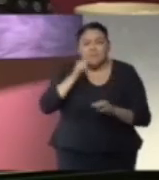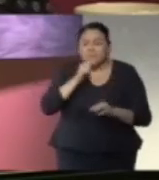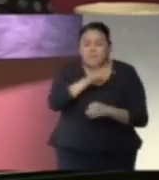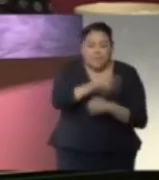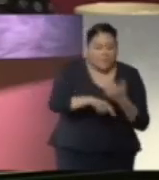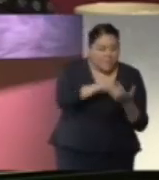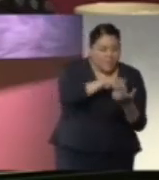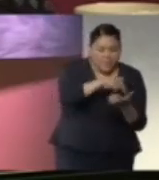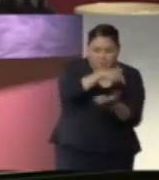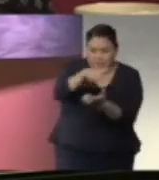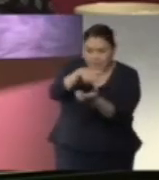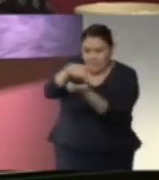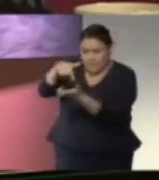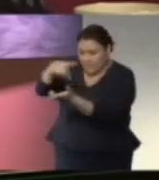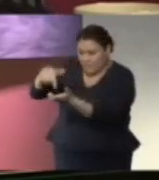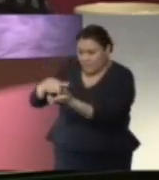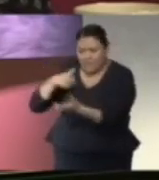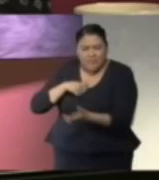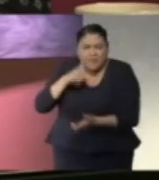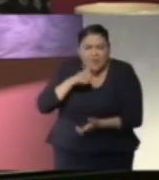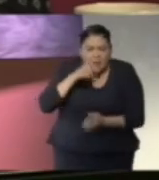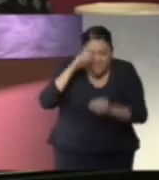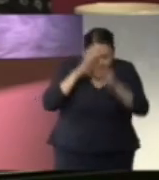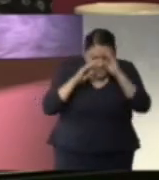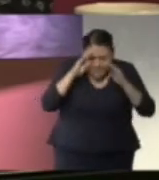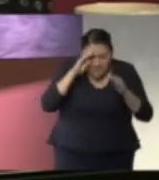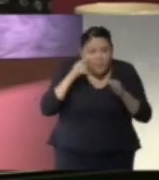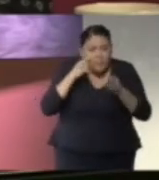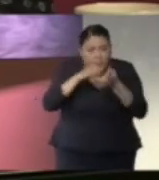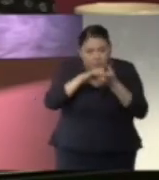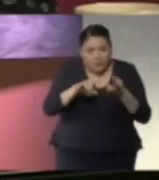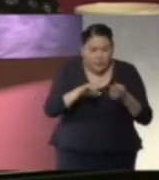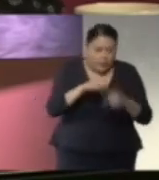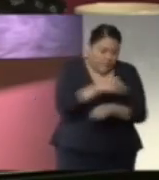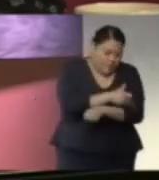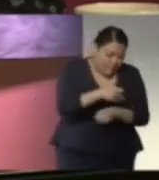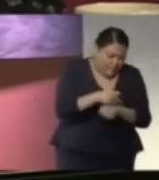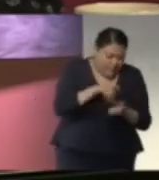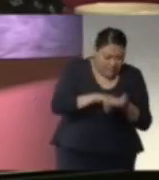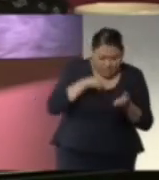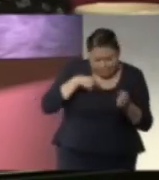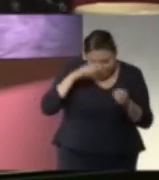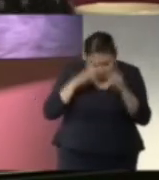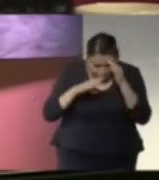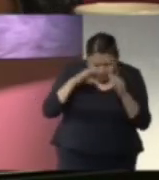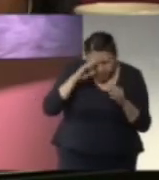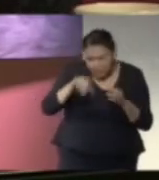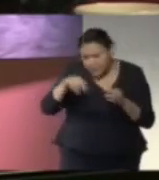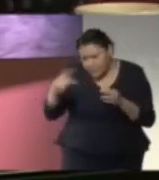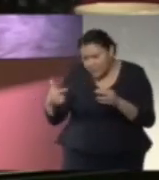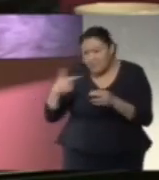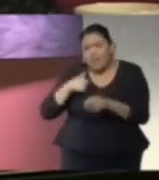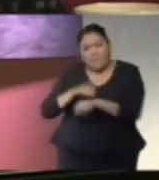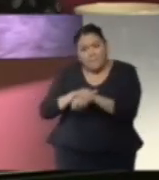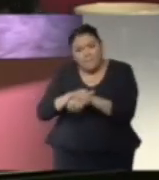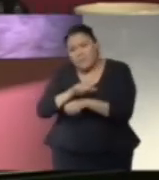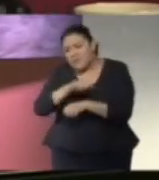donde nos desarrollamos, la familia, los trabajos, los